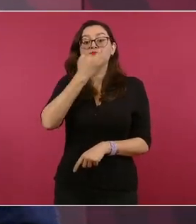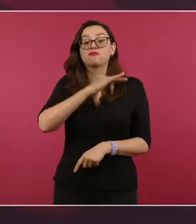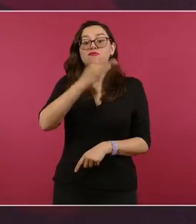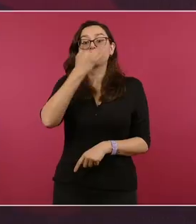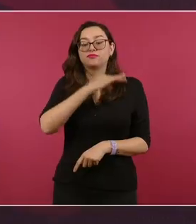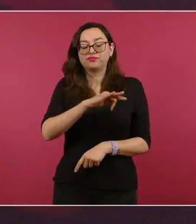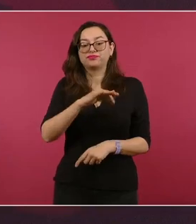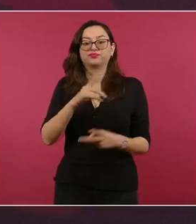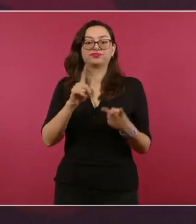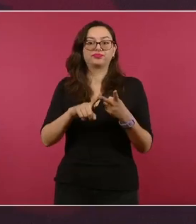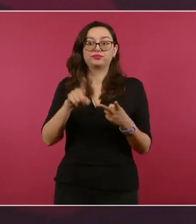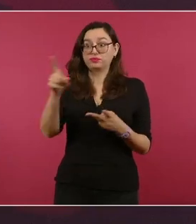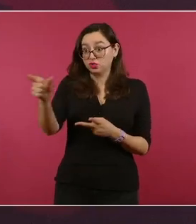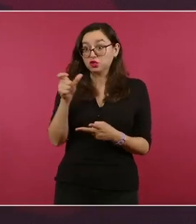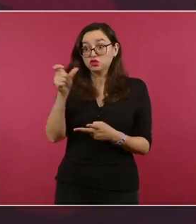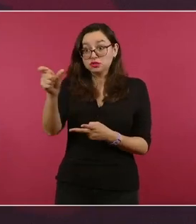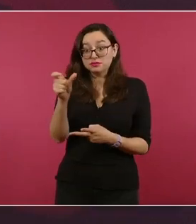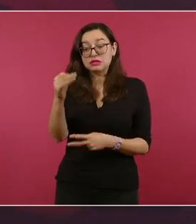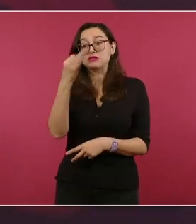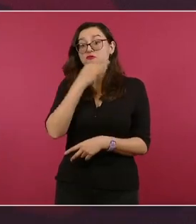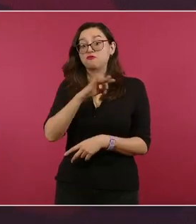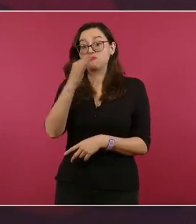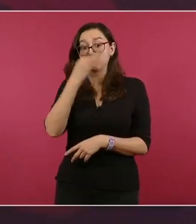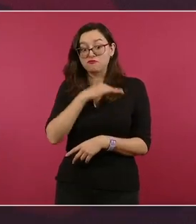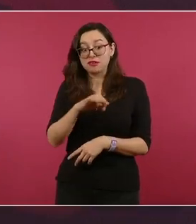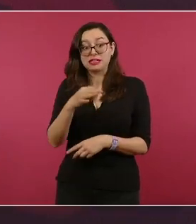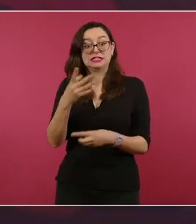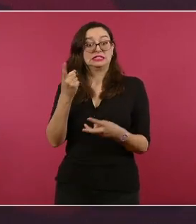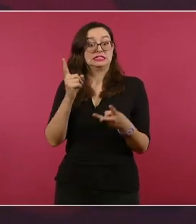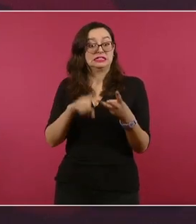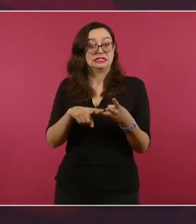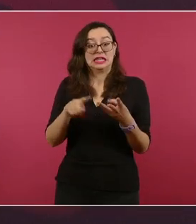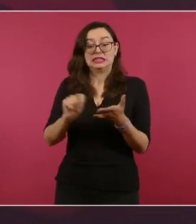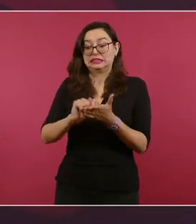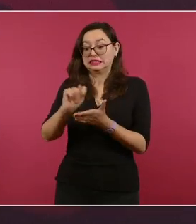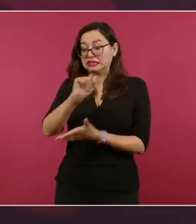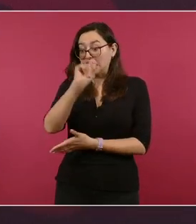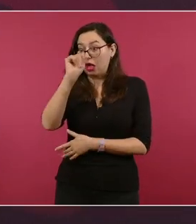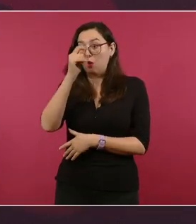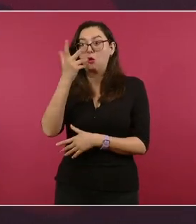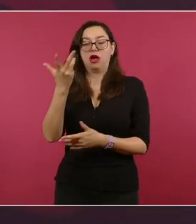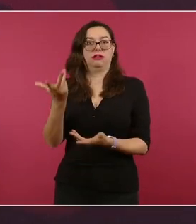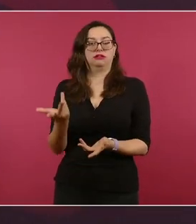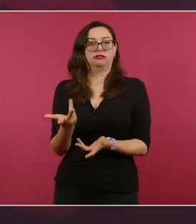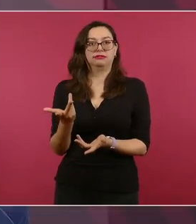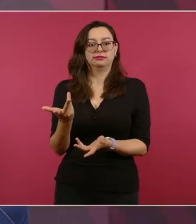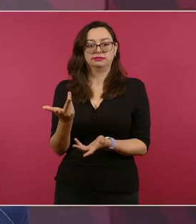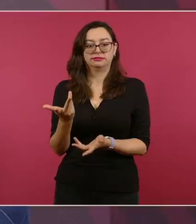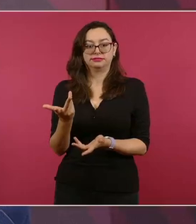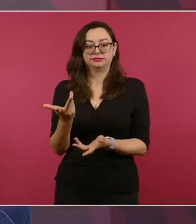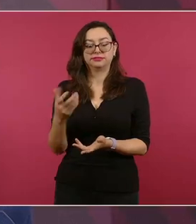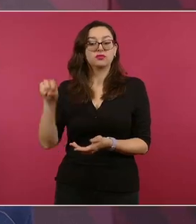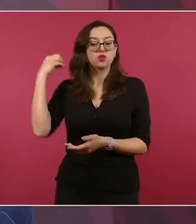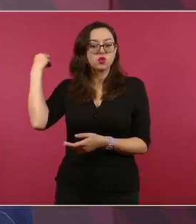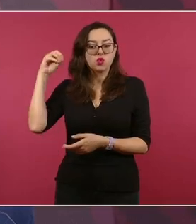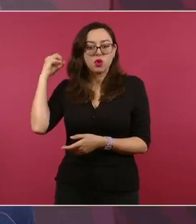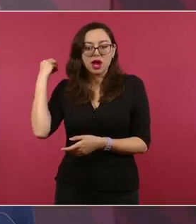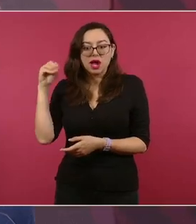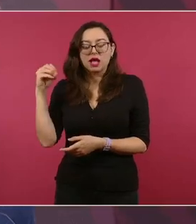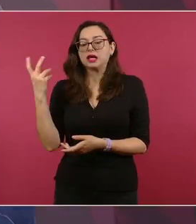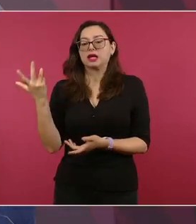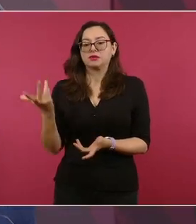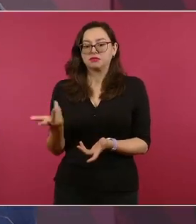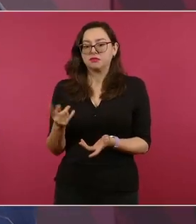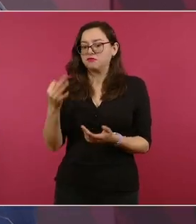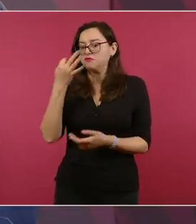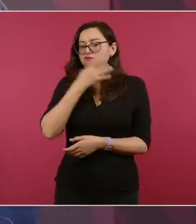en Xochimilco, las fiestas en Tláhuac, las fiestas en Oaxaca.